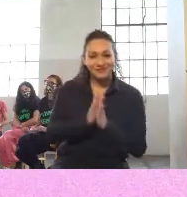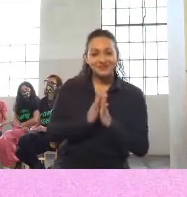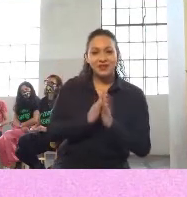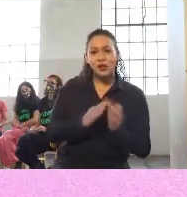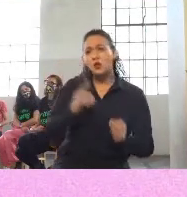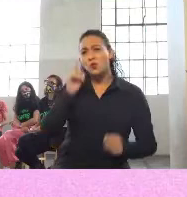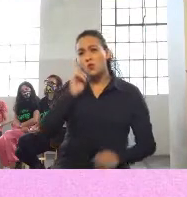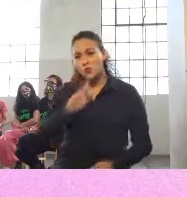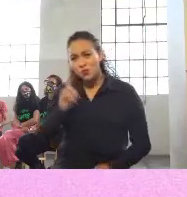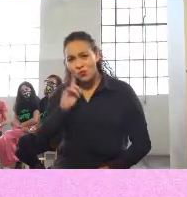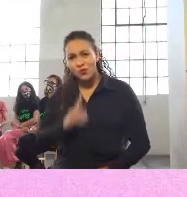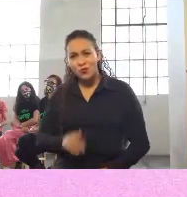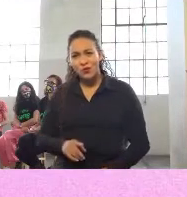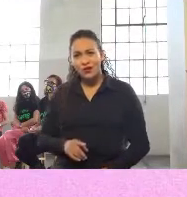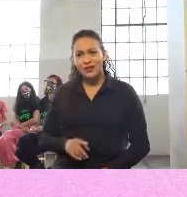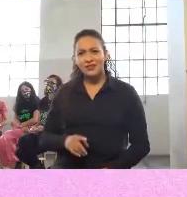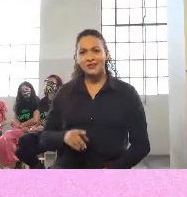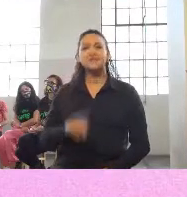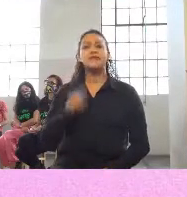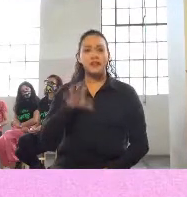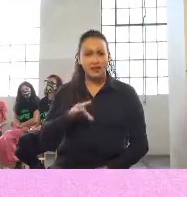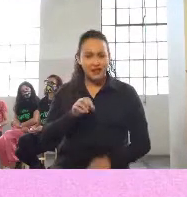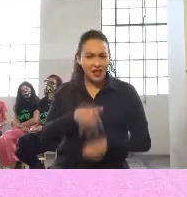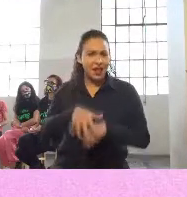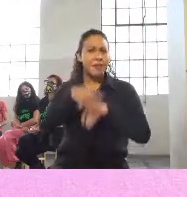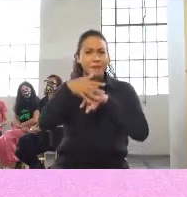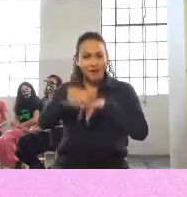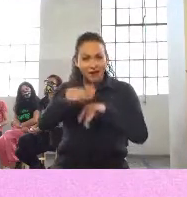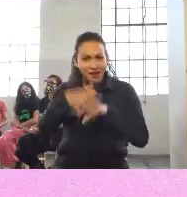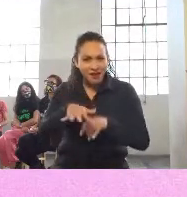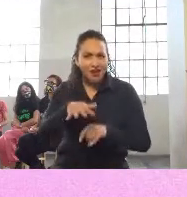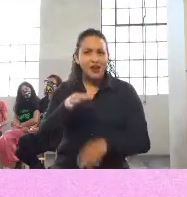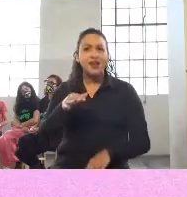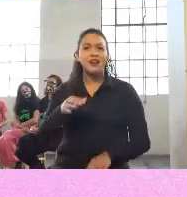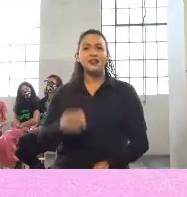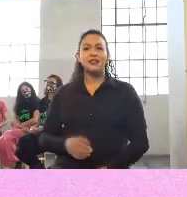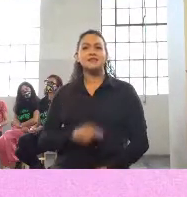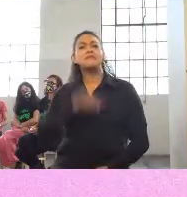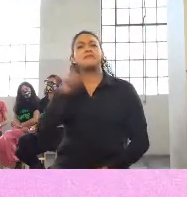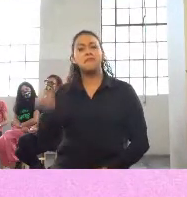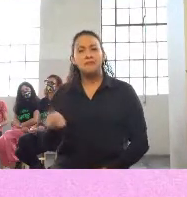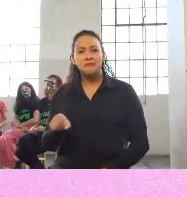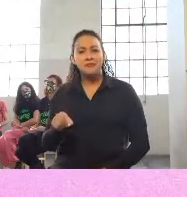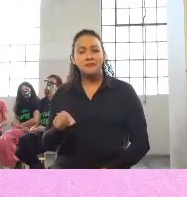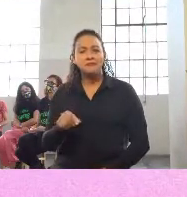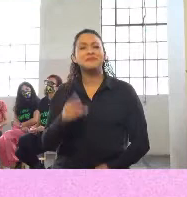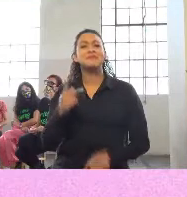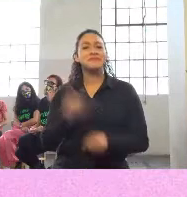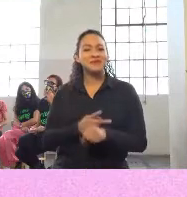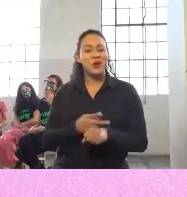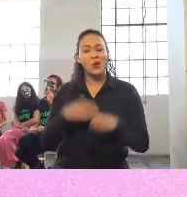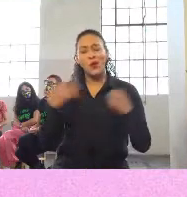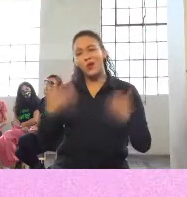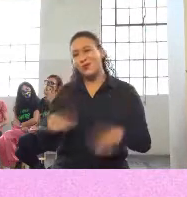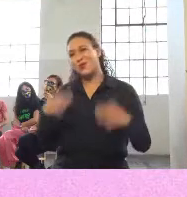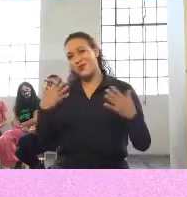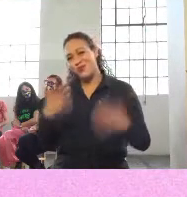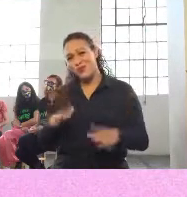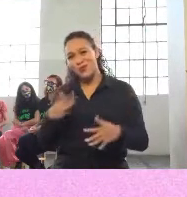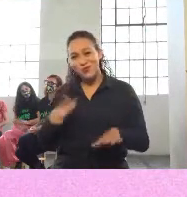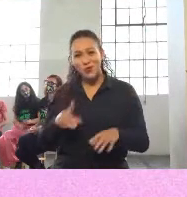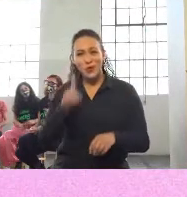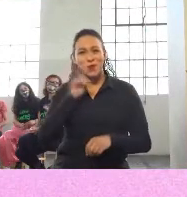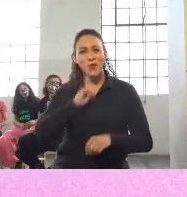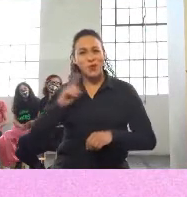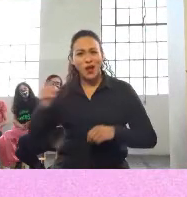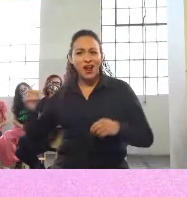personas, mujeres mayormente, que asistieron a la marcha y que hicieron su propio registro, y a partir de ahí, algo que ha sido increíble y maravilloso, que